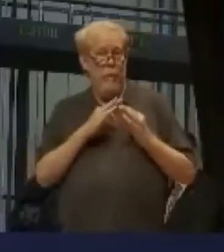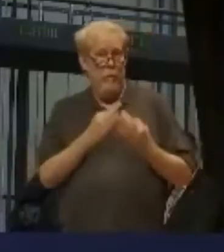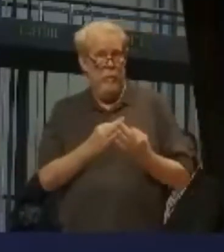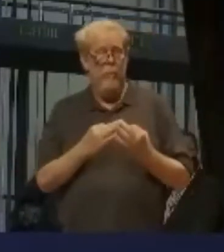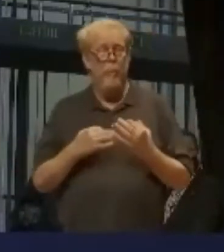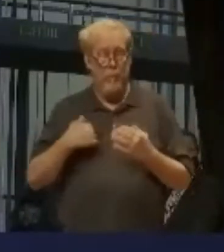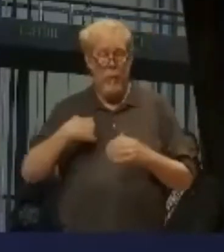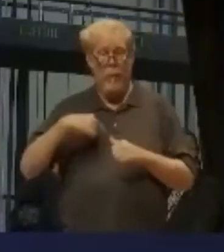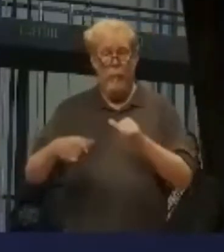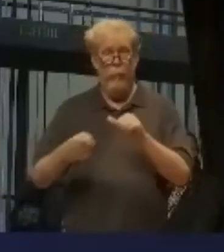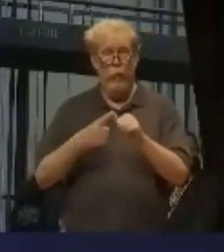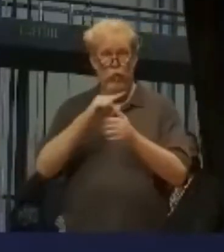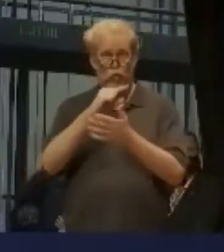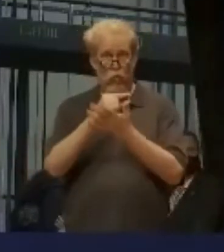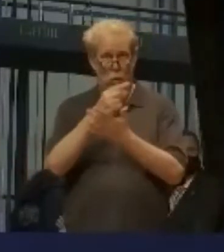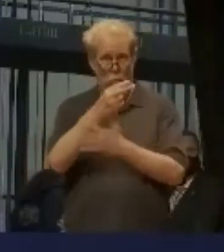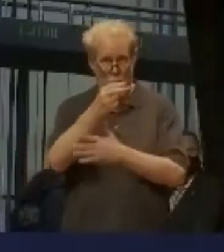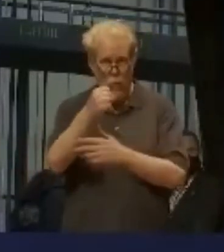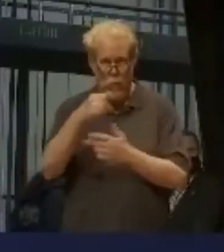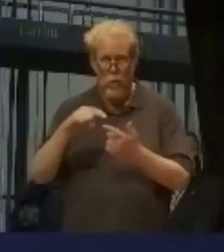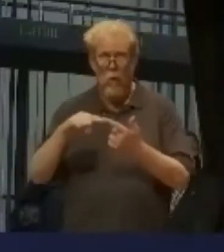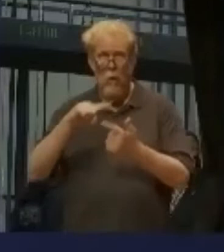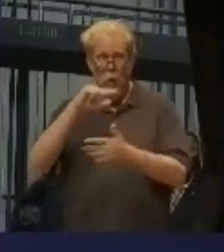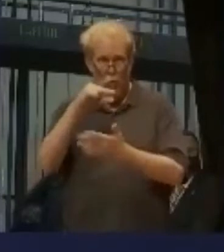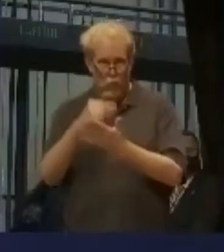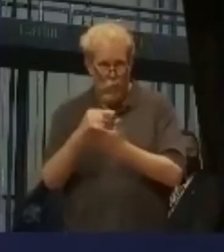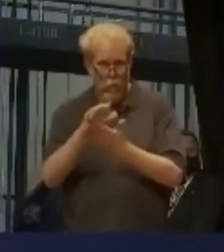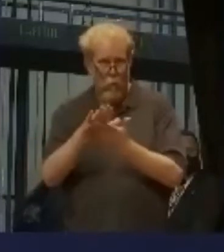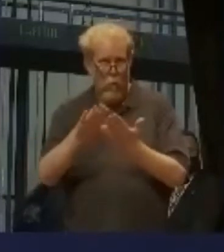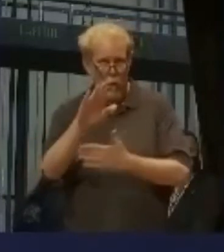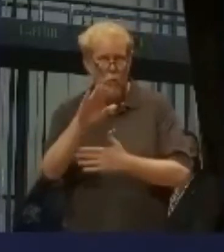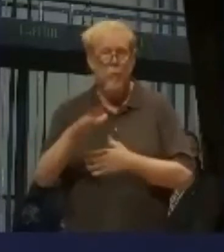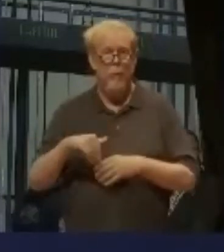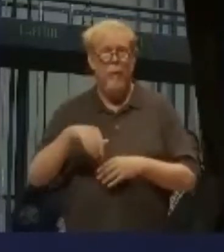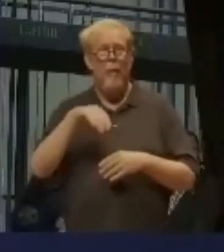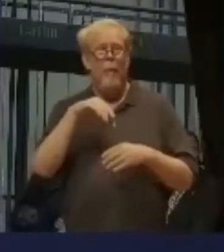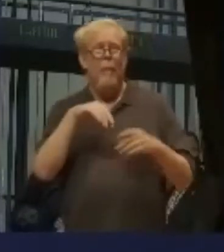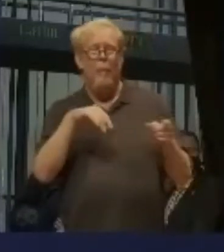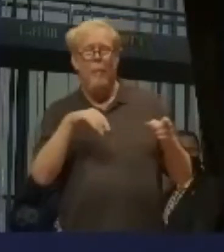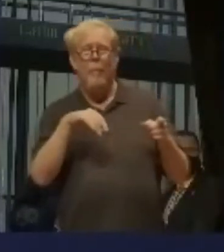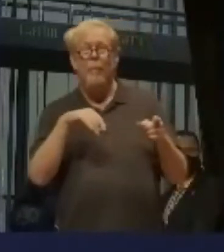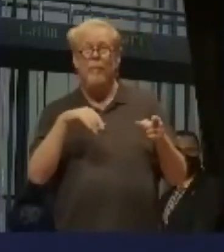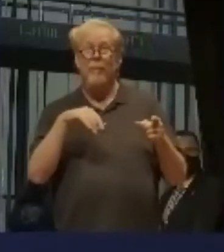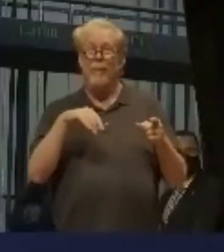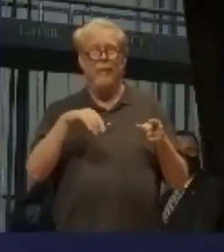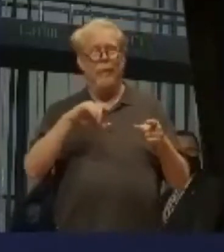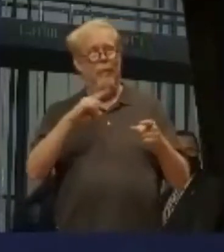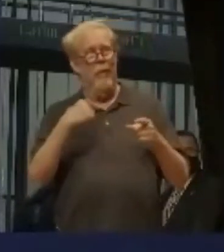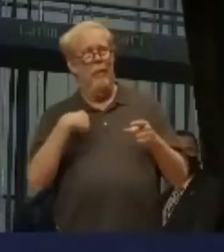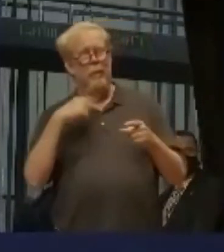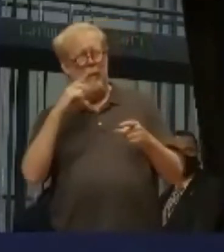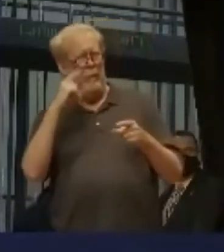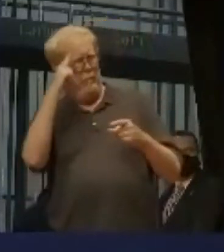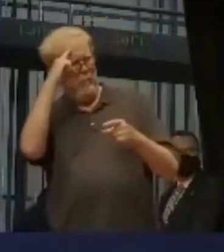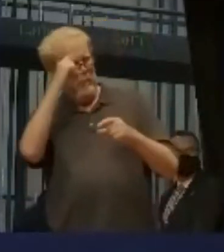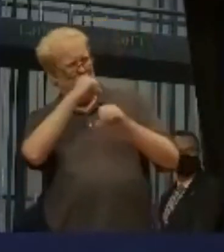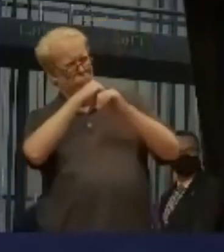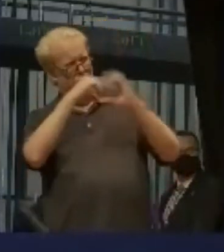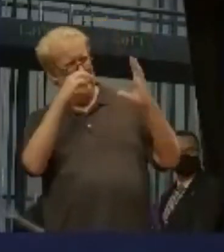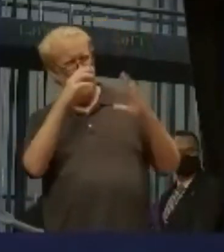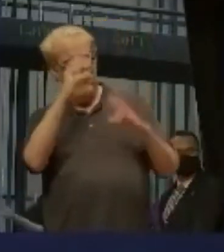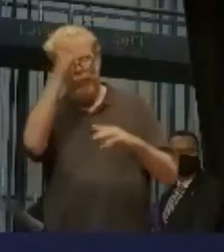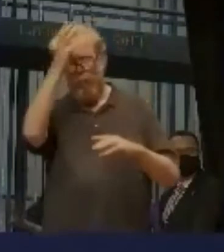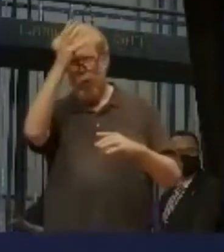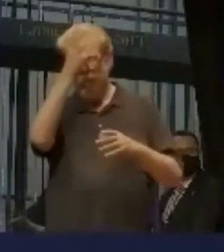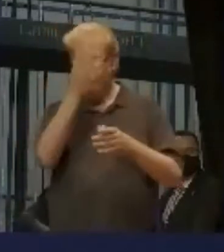mi familia, yo fui el primero que me gradué del bachillerato, del college, y mis papás nunca obtuvieron una segunda educación. Y